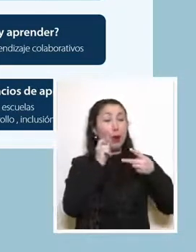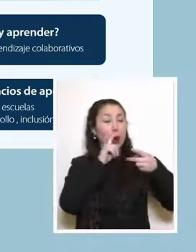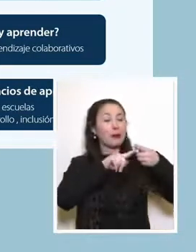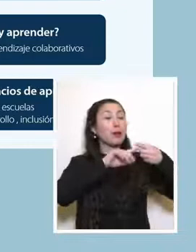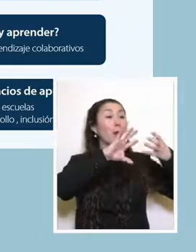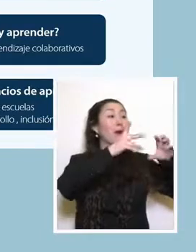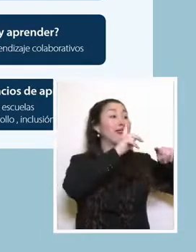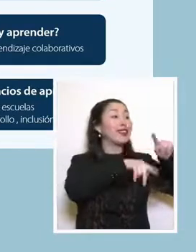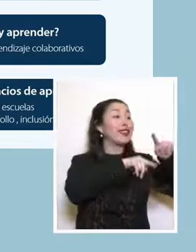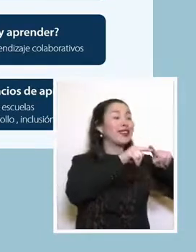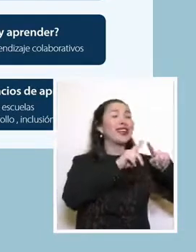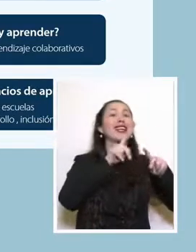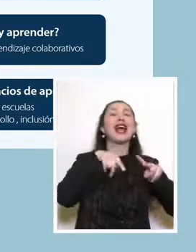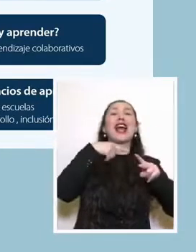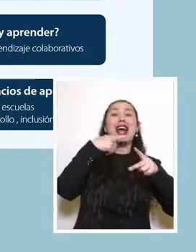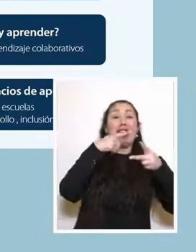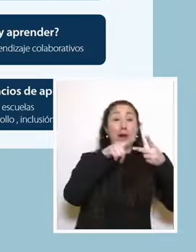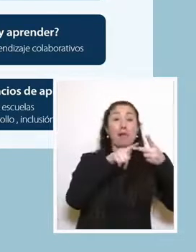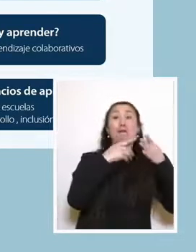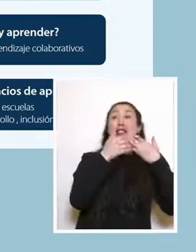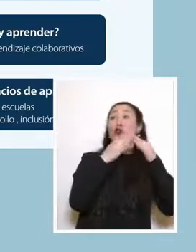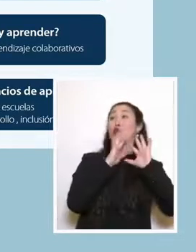ambiente, y la tecnología.